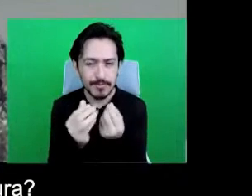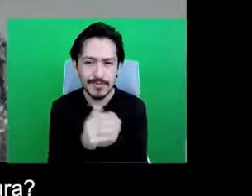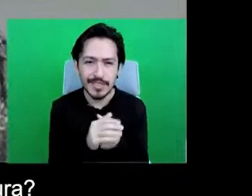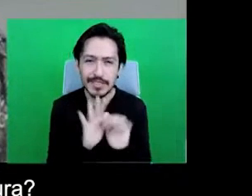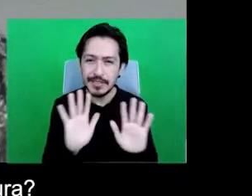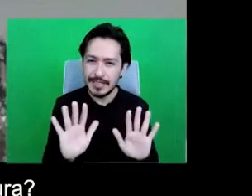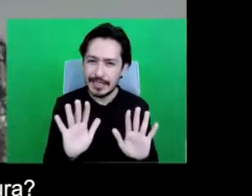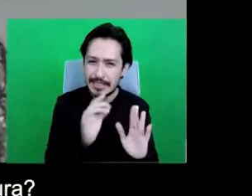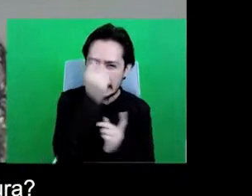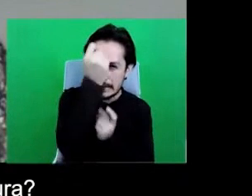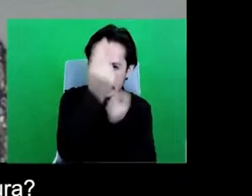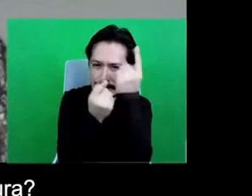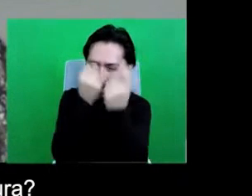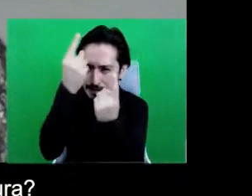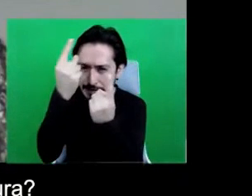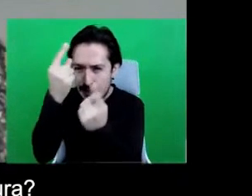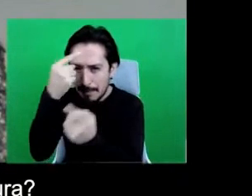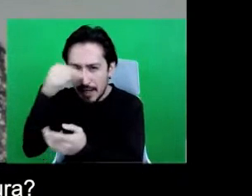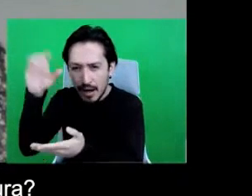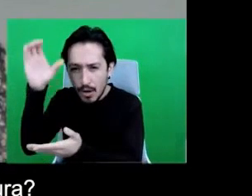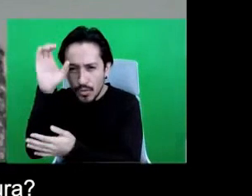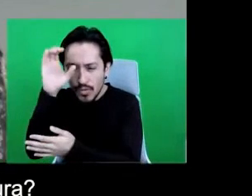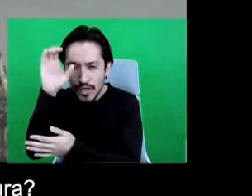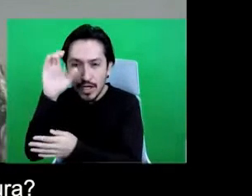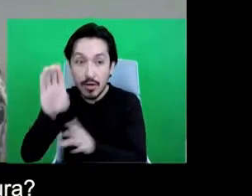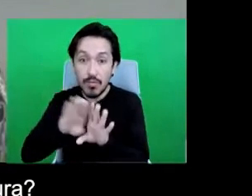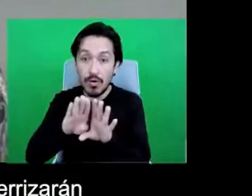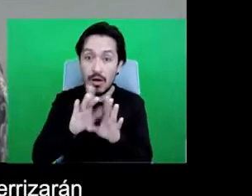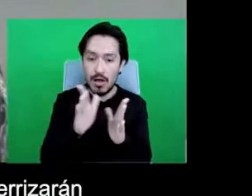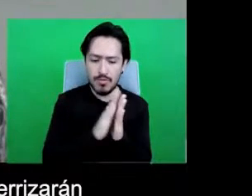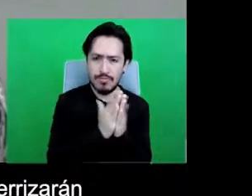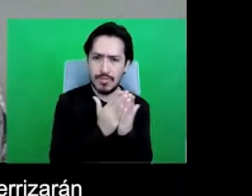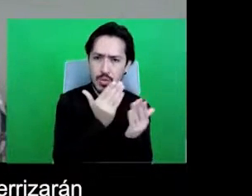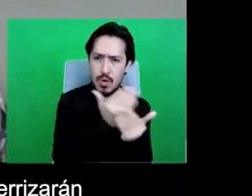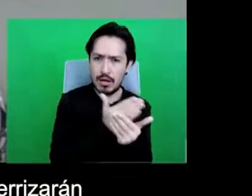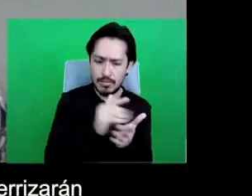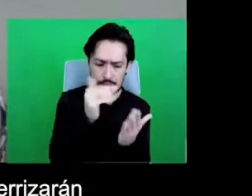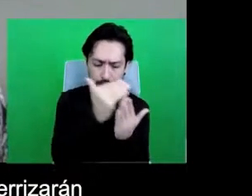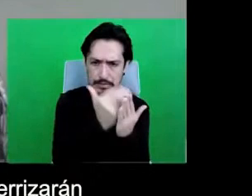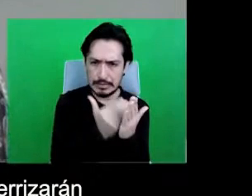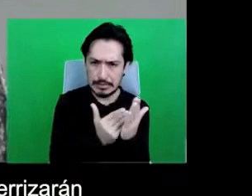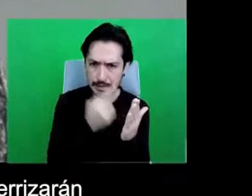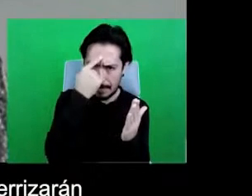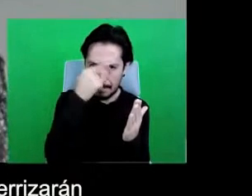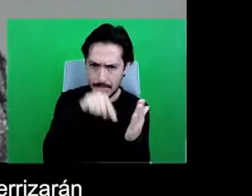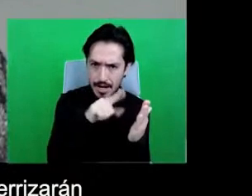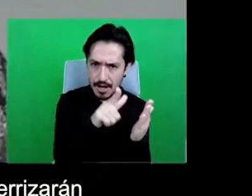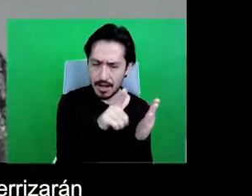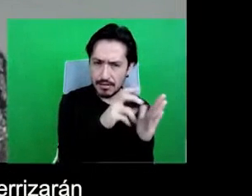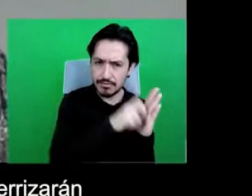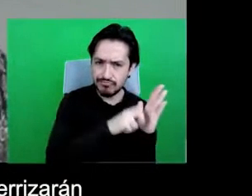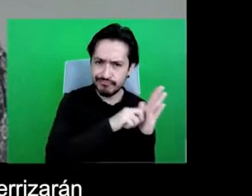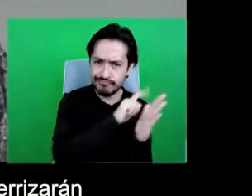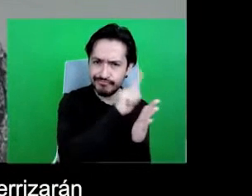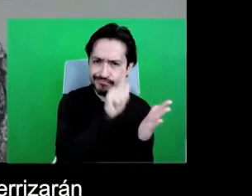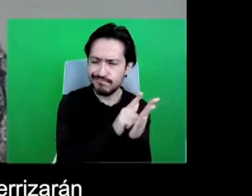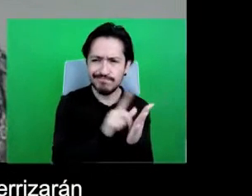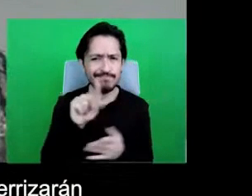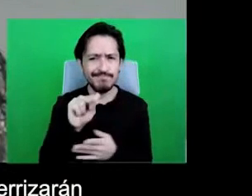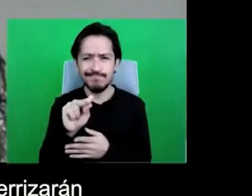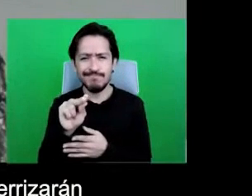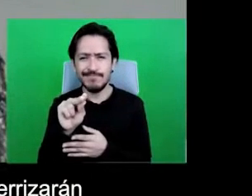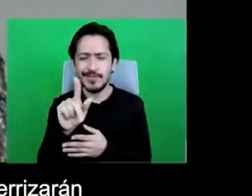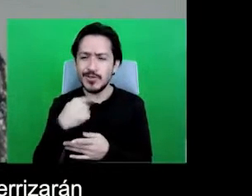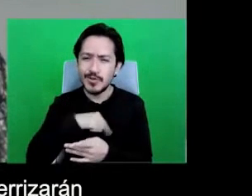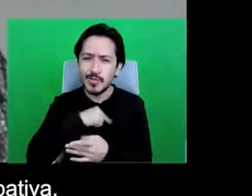Cultura? No es un documento legislativo ni un programa de cultura. Las recomendaciones de esta primera etapa se aterrizarán en rutas críticas